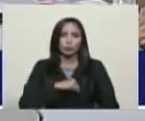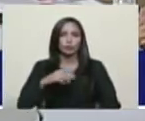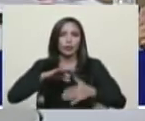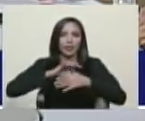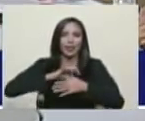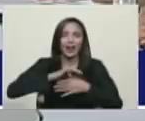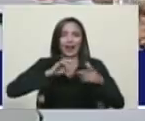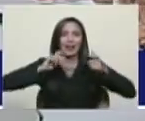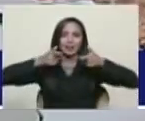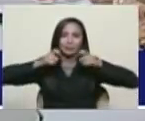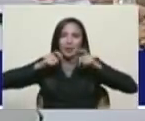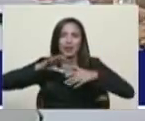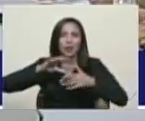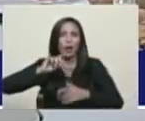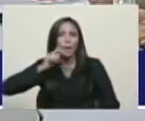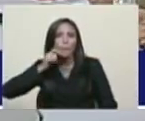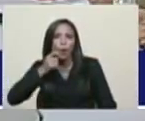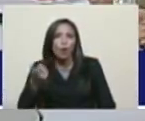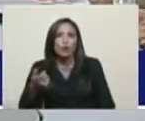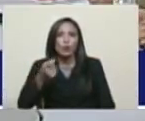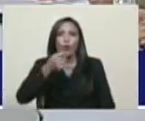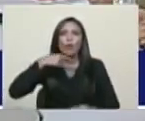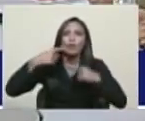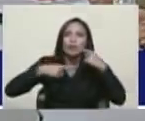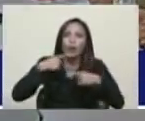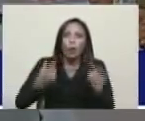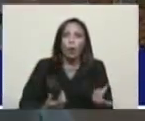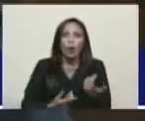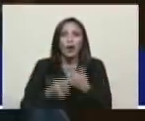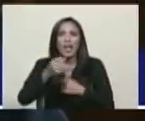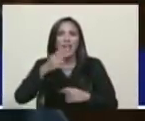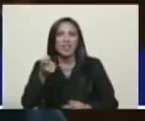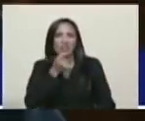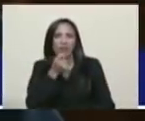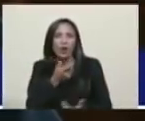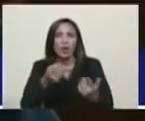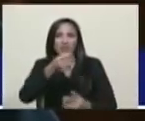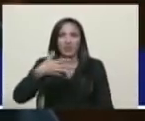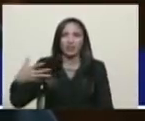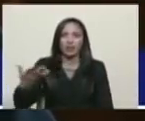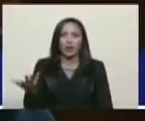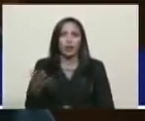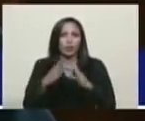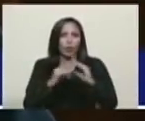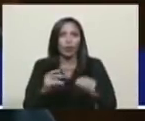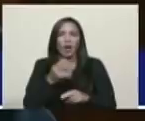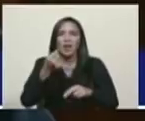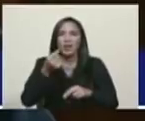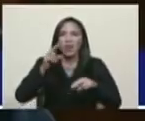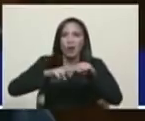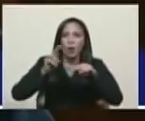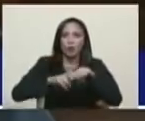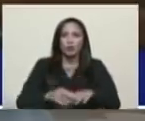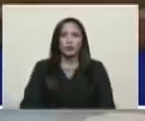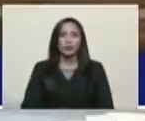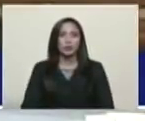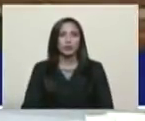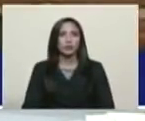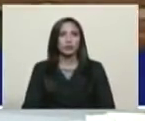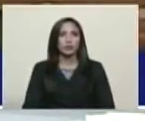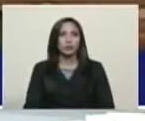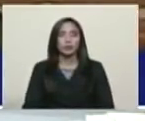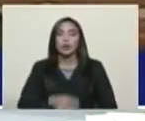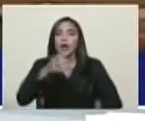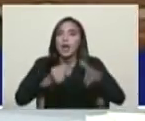todo el pollo, todos los frijoles, todas las lentejas, todo el arroz. todas las caraotas, todo, la